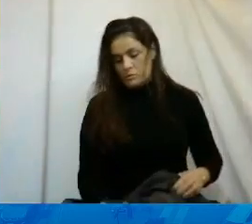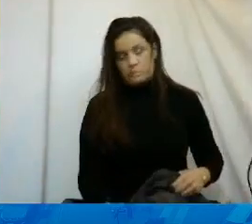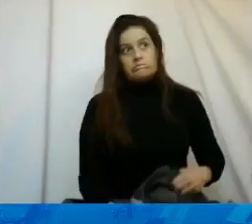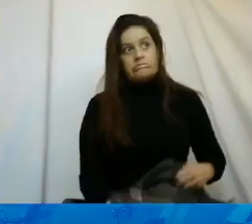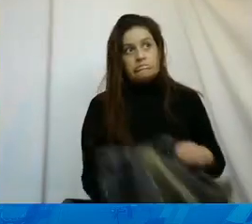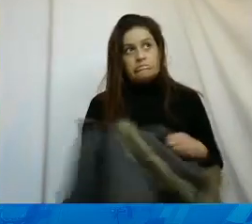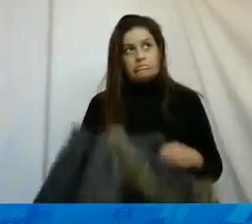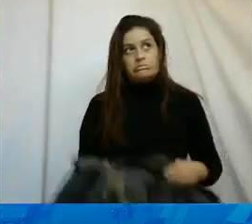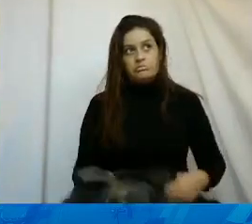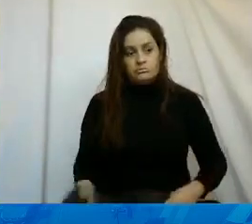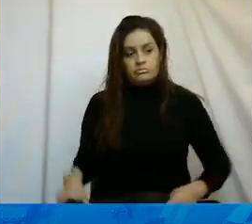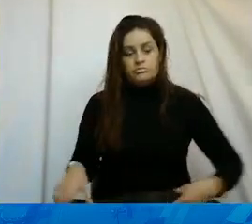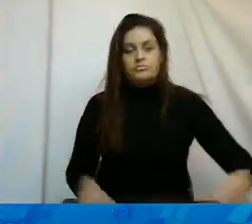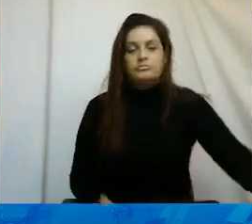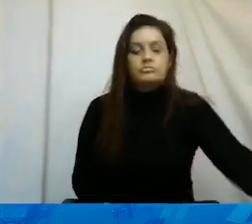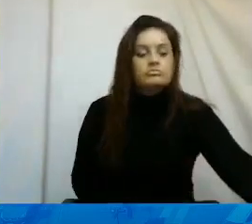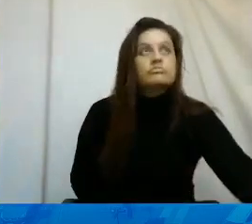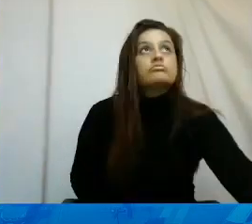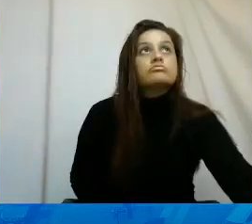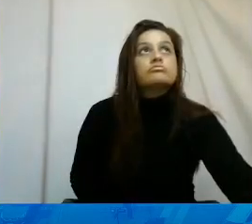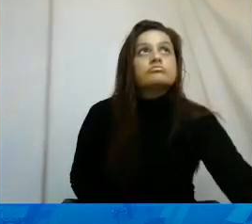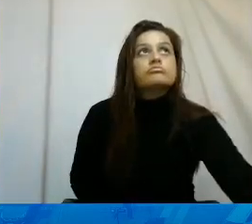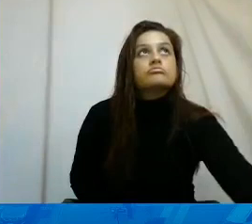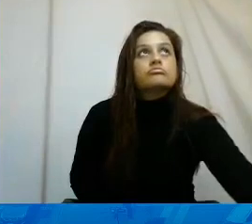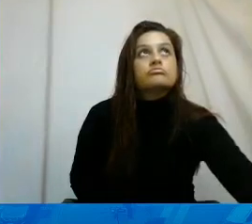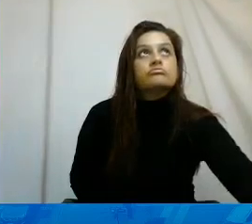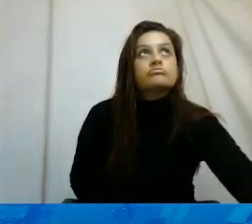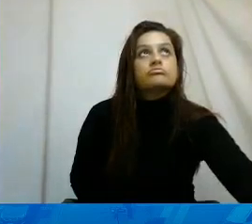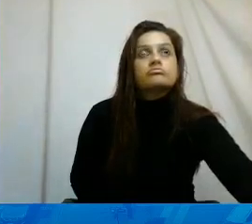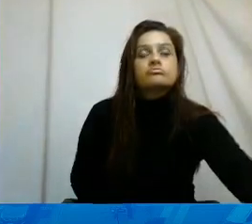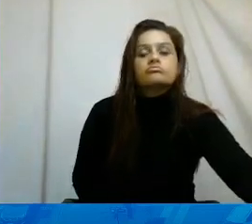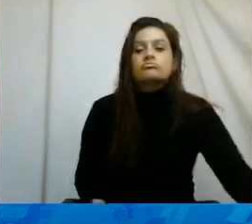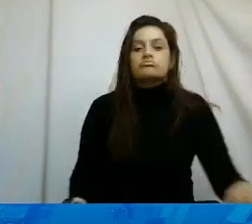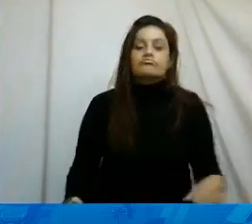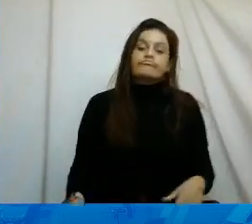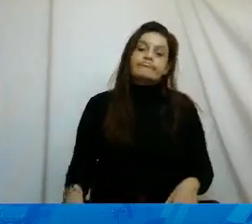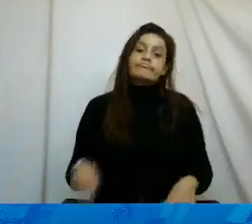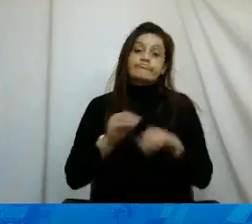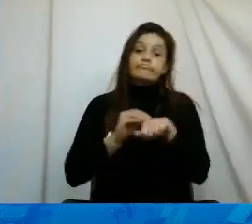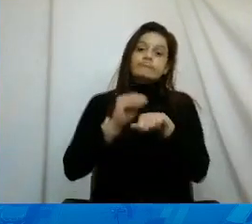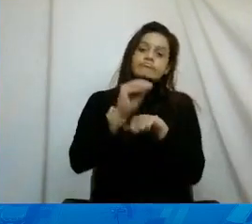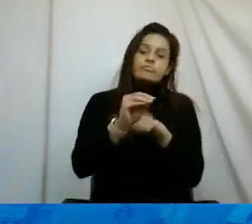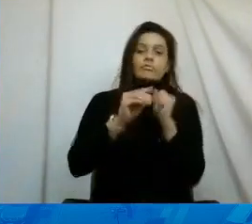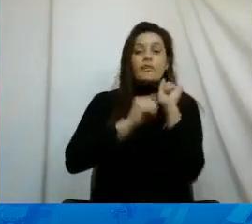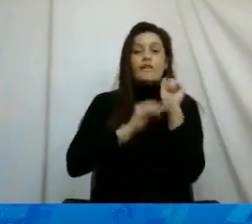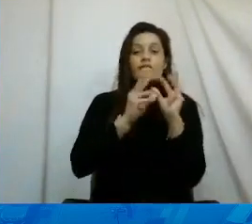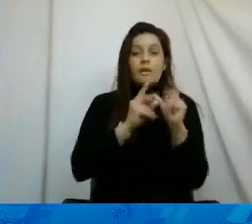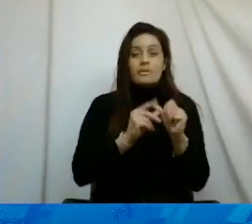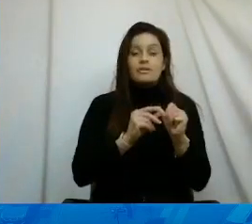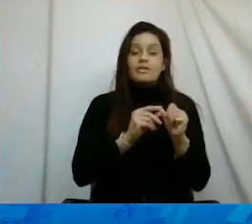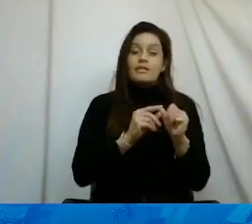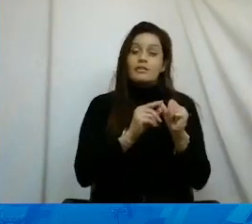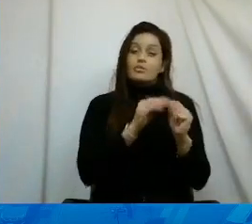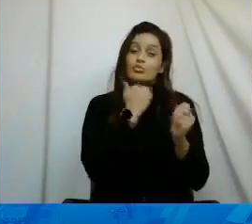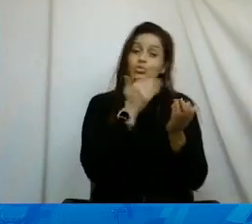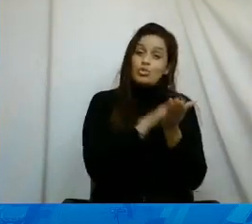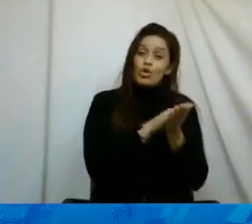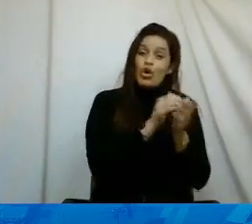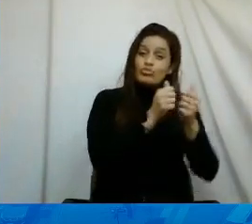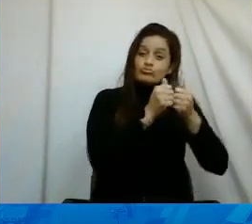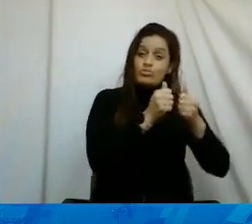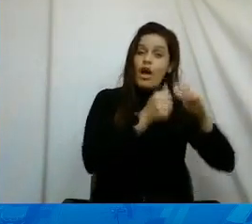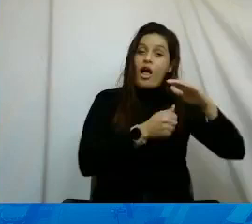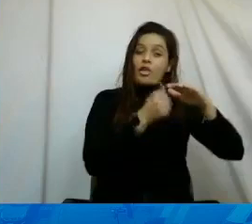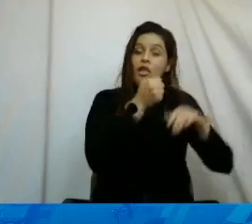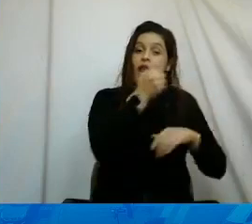Nuestras condolencias para la familia, toda la comuna del Monte y también a usted, concejal, Claudio Martínez, también